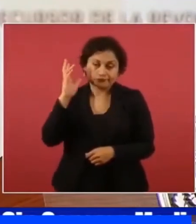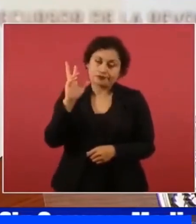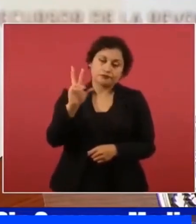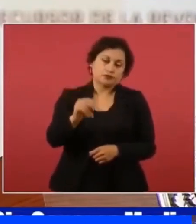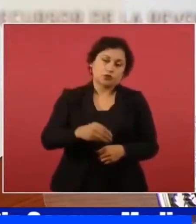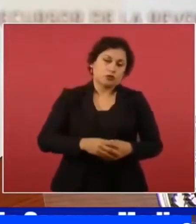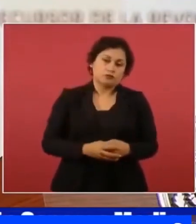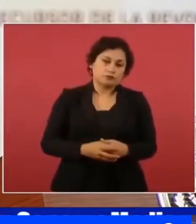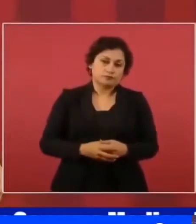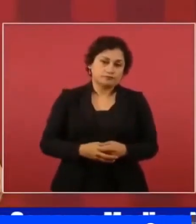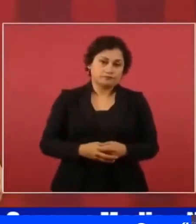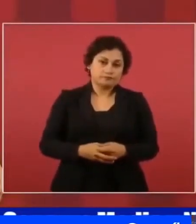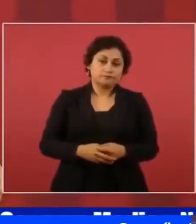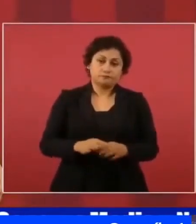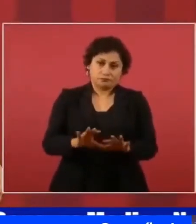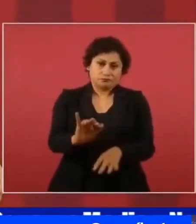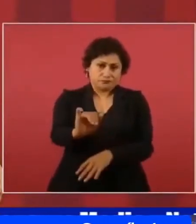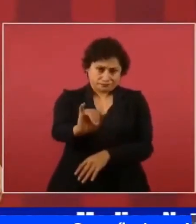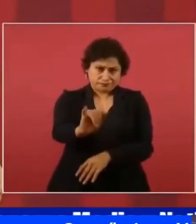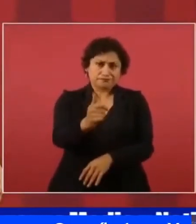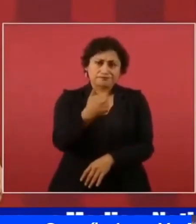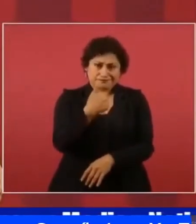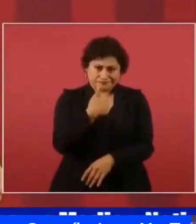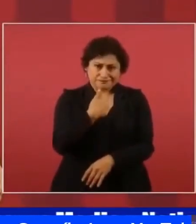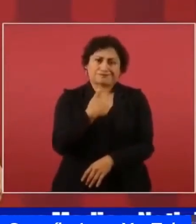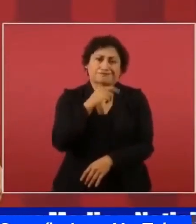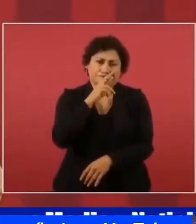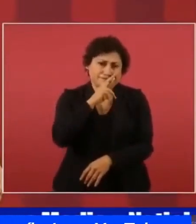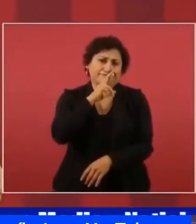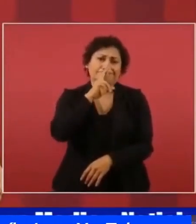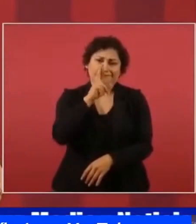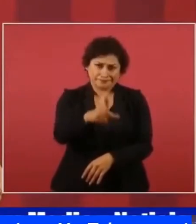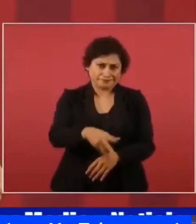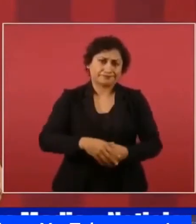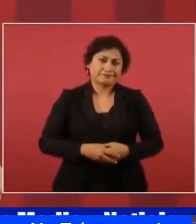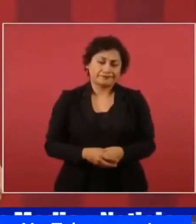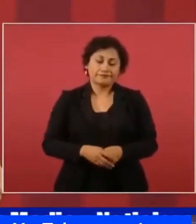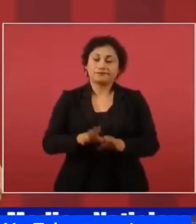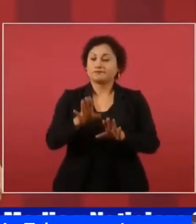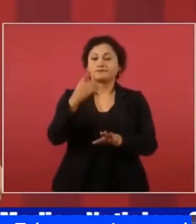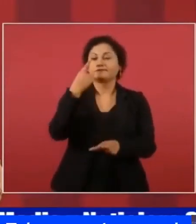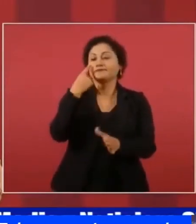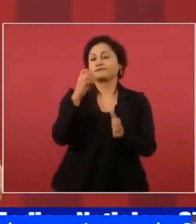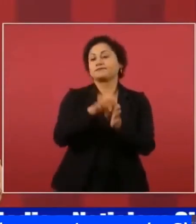Yo prefiero, sí, lo que decía el doctor